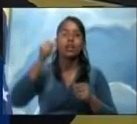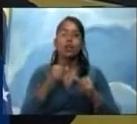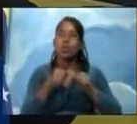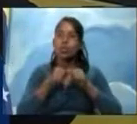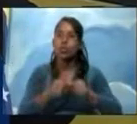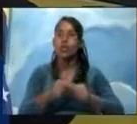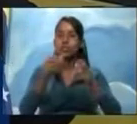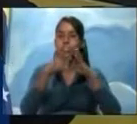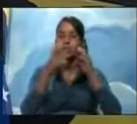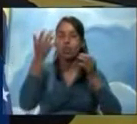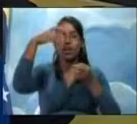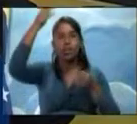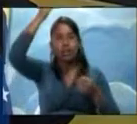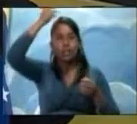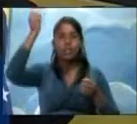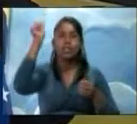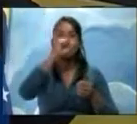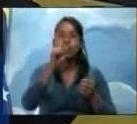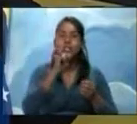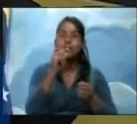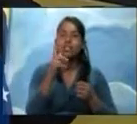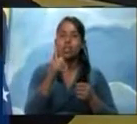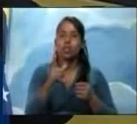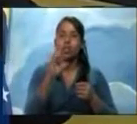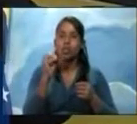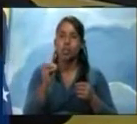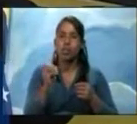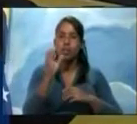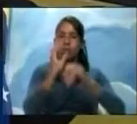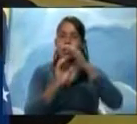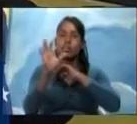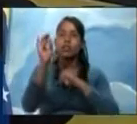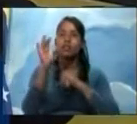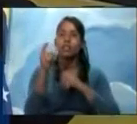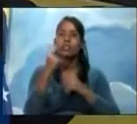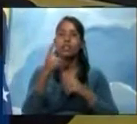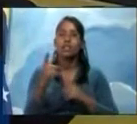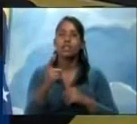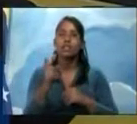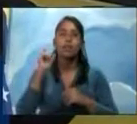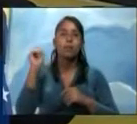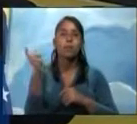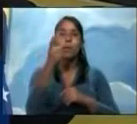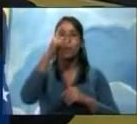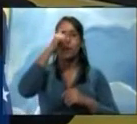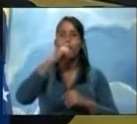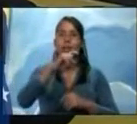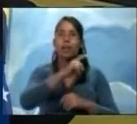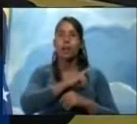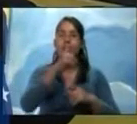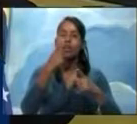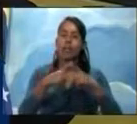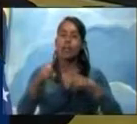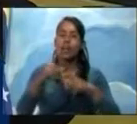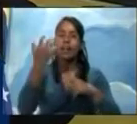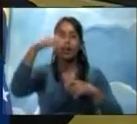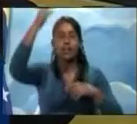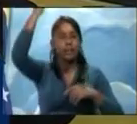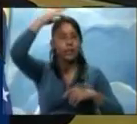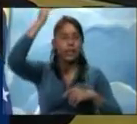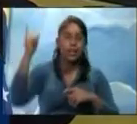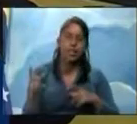durante el reinado de Ciro el Persa. Capítulo 7, versículo 1. Y el primer año de Belsasar, rey de